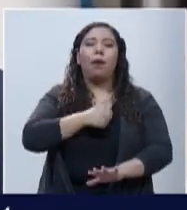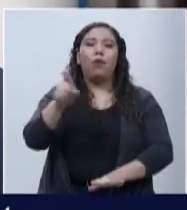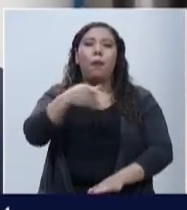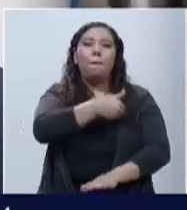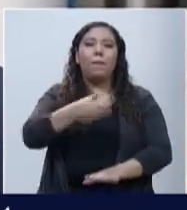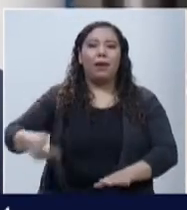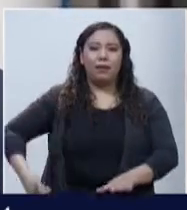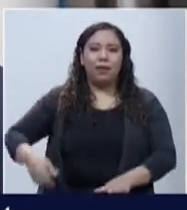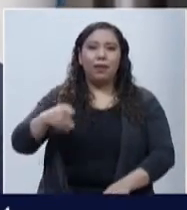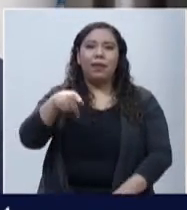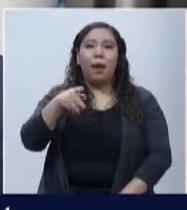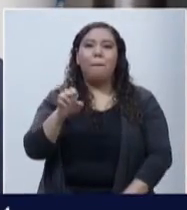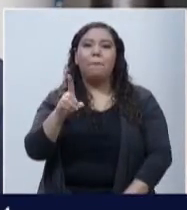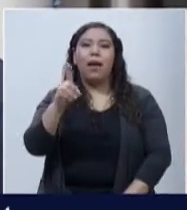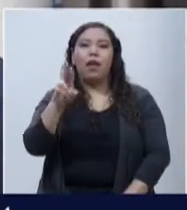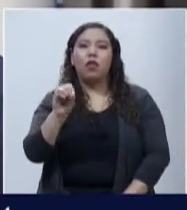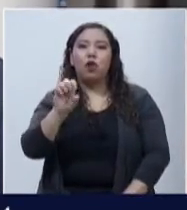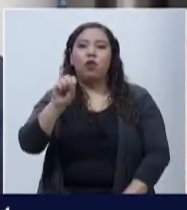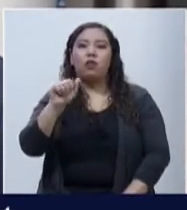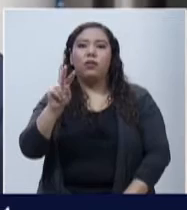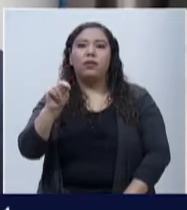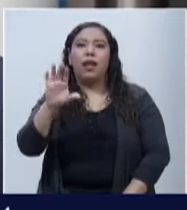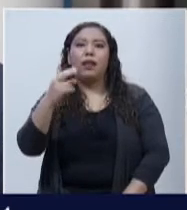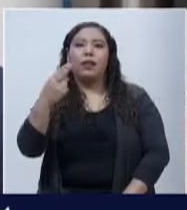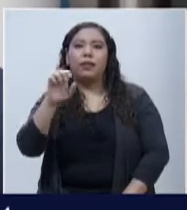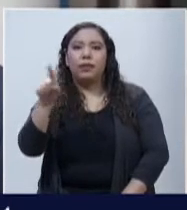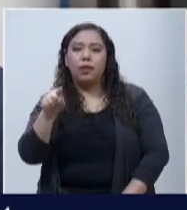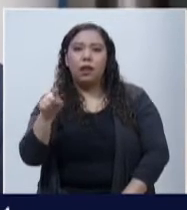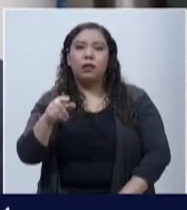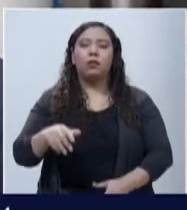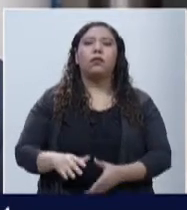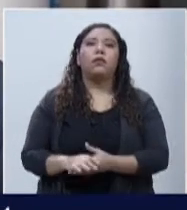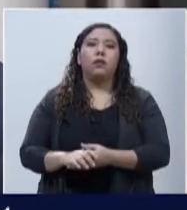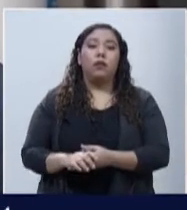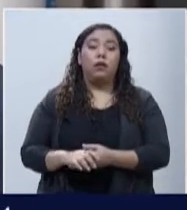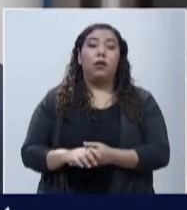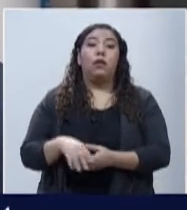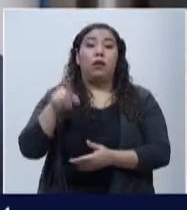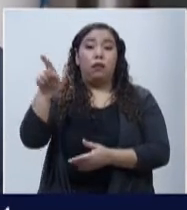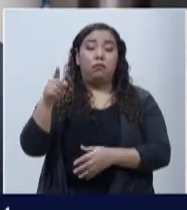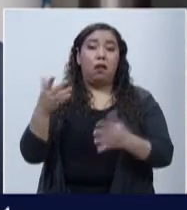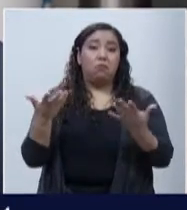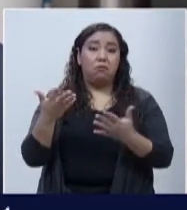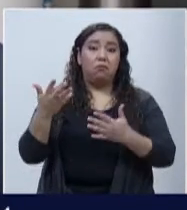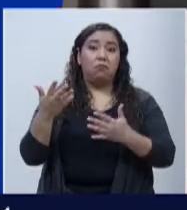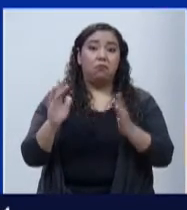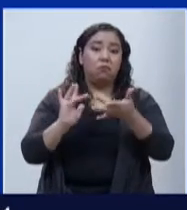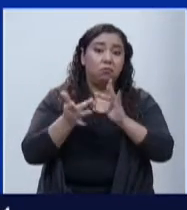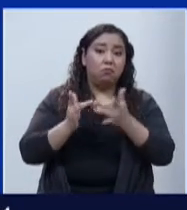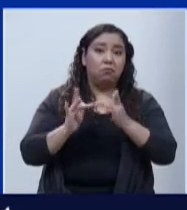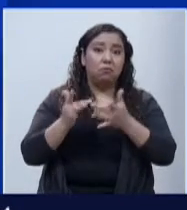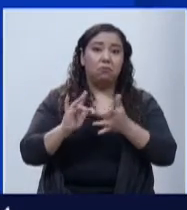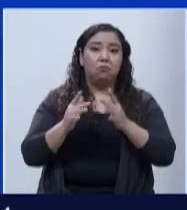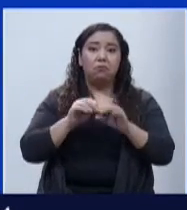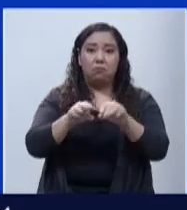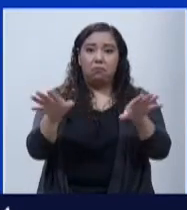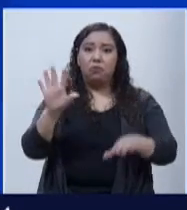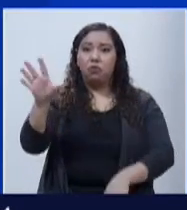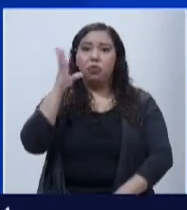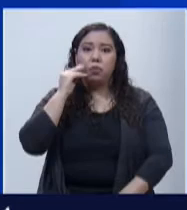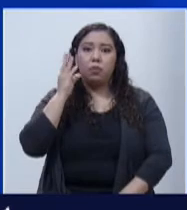en la parte de conectividad conectividad digital y queremos ver entonces las experiencias que ya han desarrollado